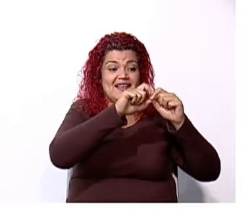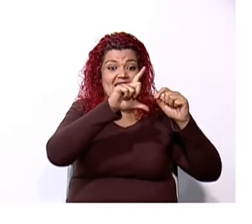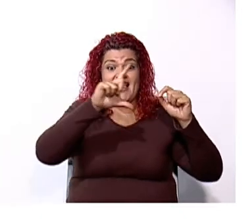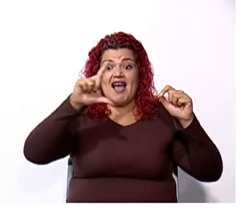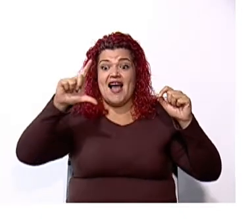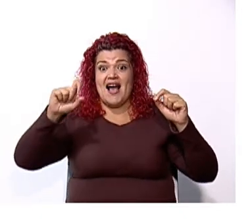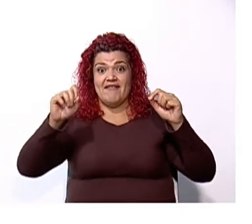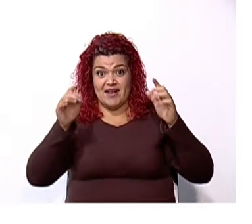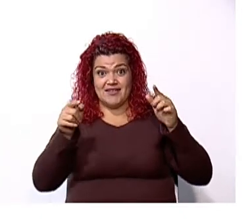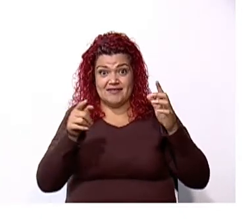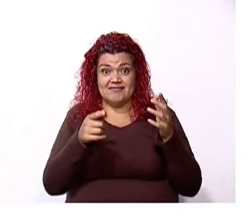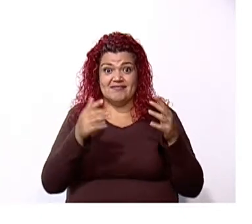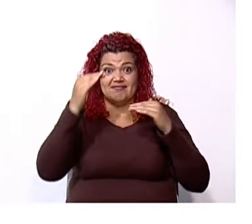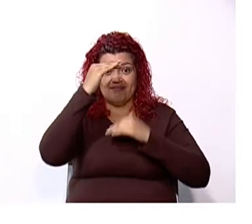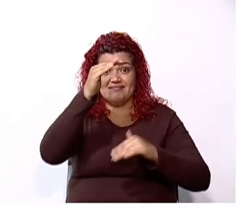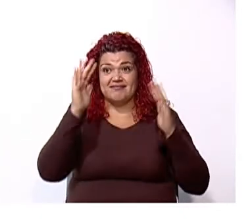posicional.